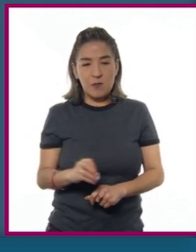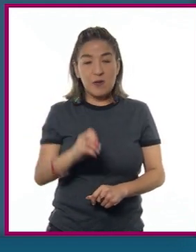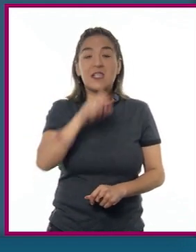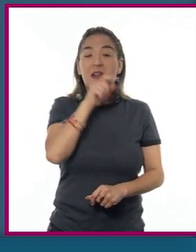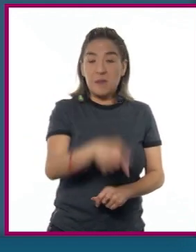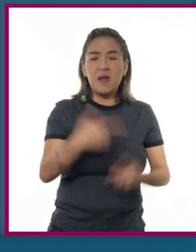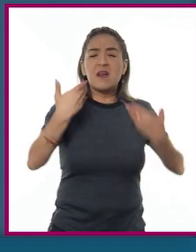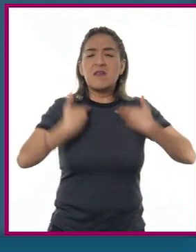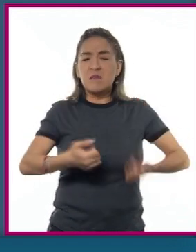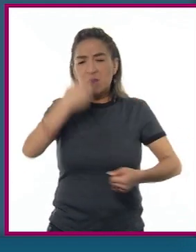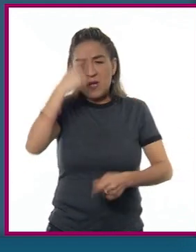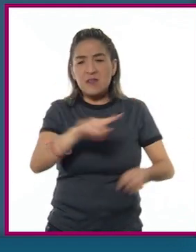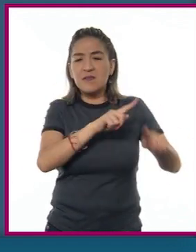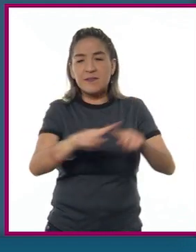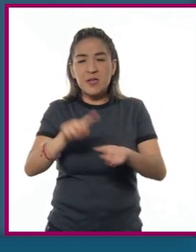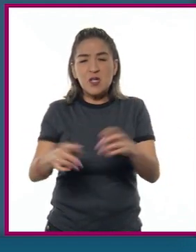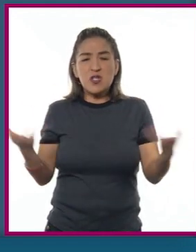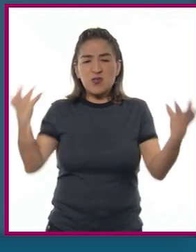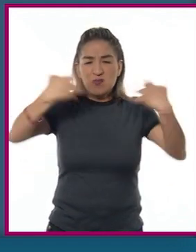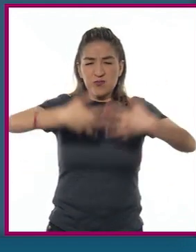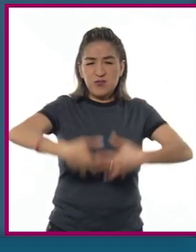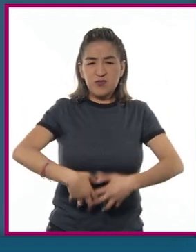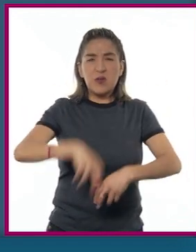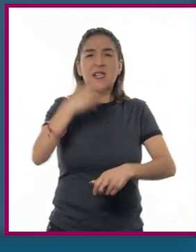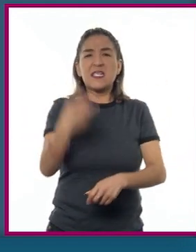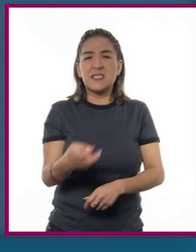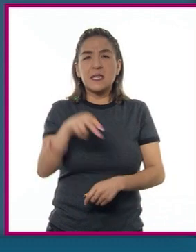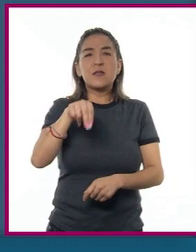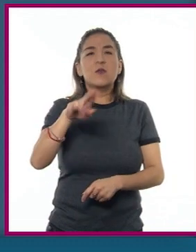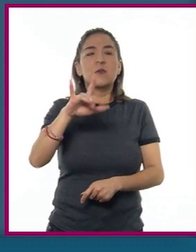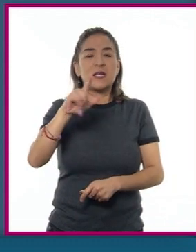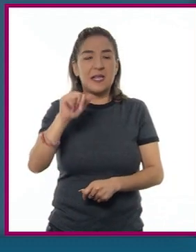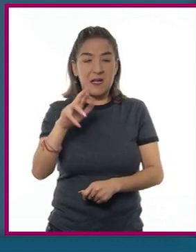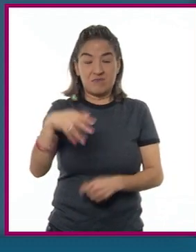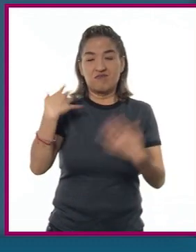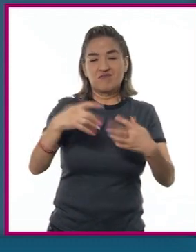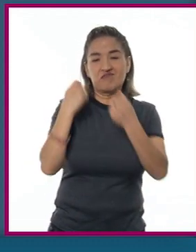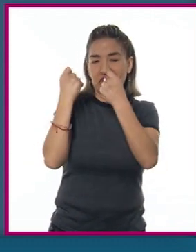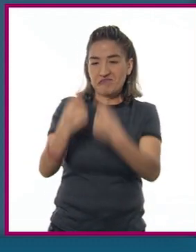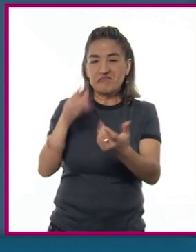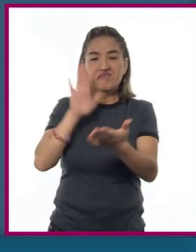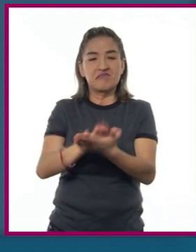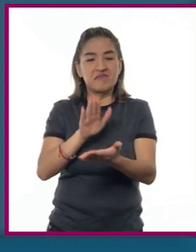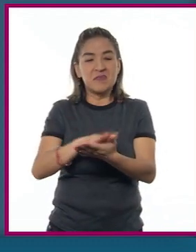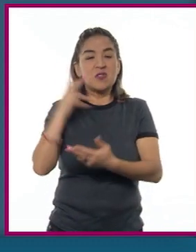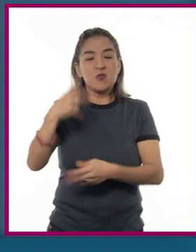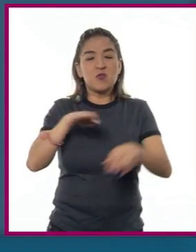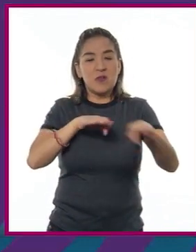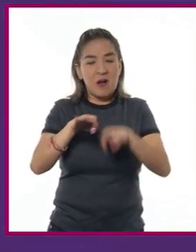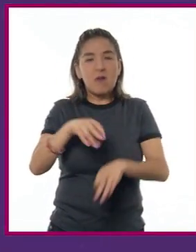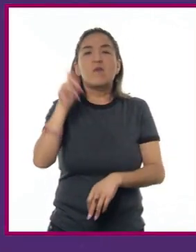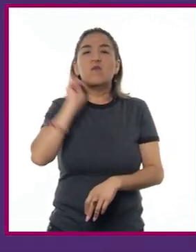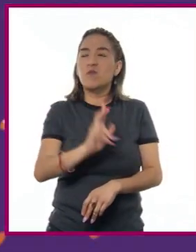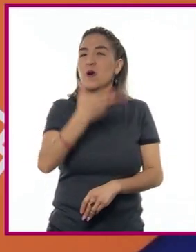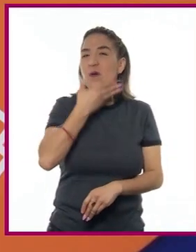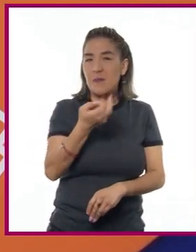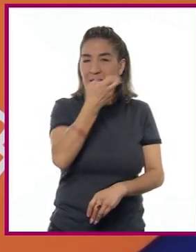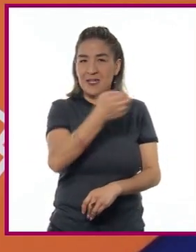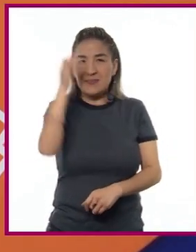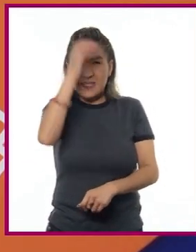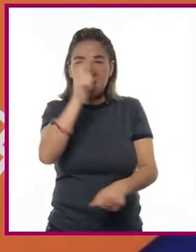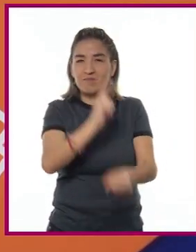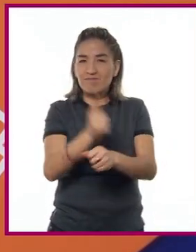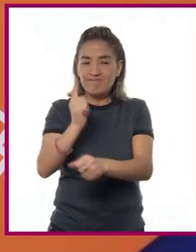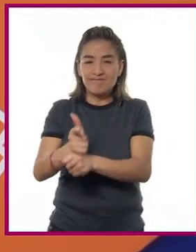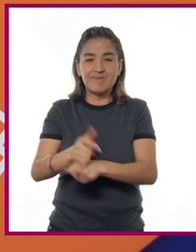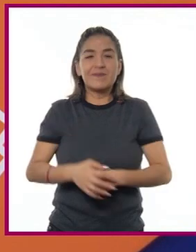a entender las fisiones nucleares. Extraordinaria la participación de mujeres y hombres en la ciencia. Hemos